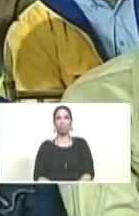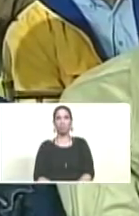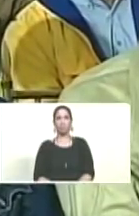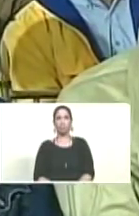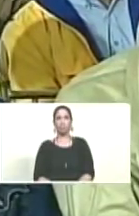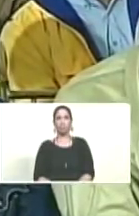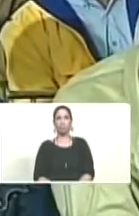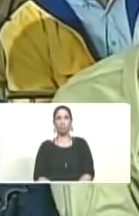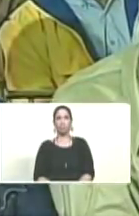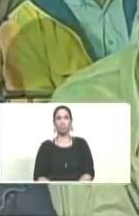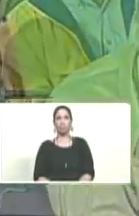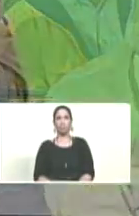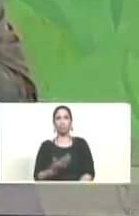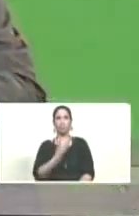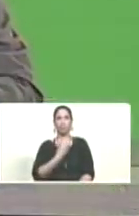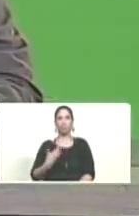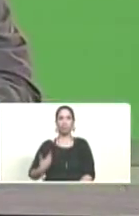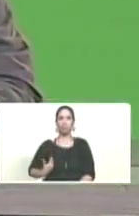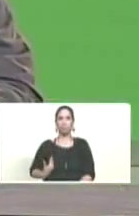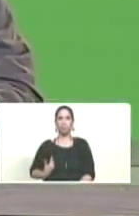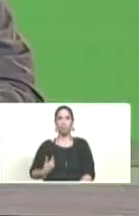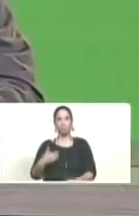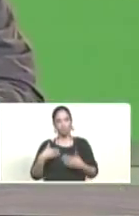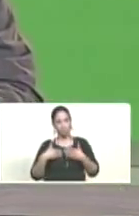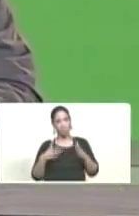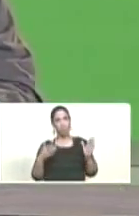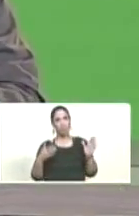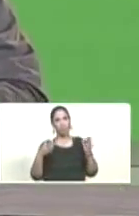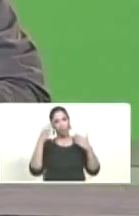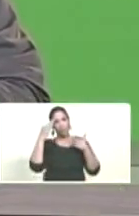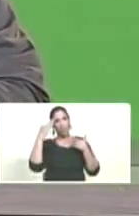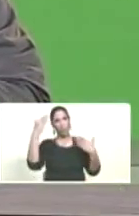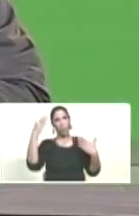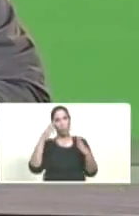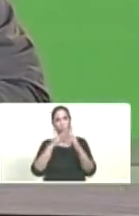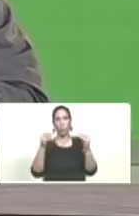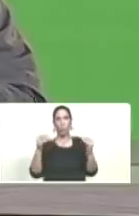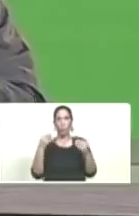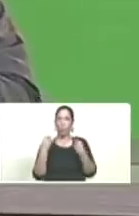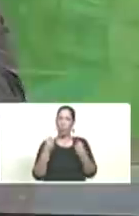No, presidente, mire, si me permite, saludo a todos y a todas, ¿cómo están?